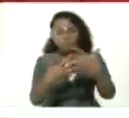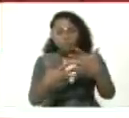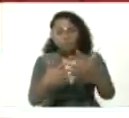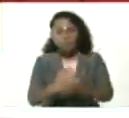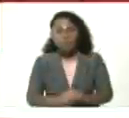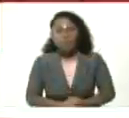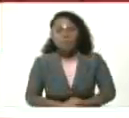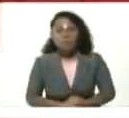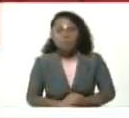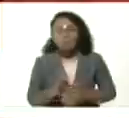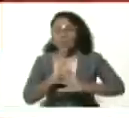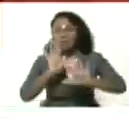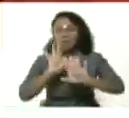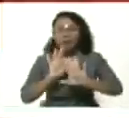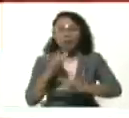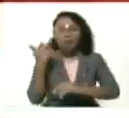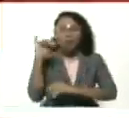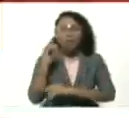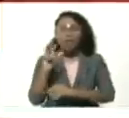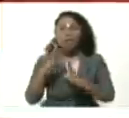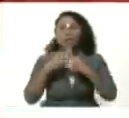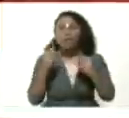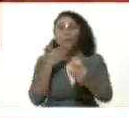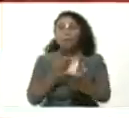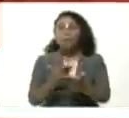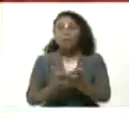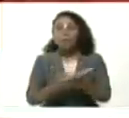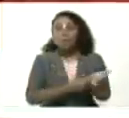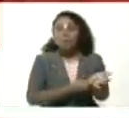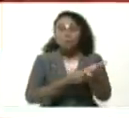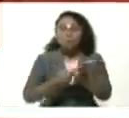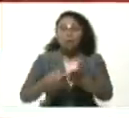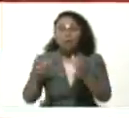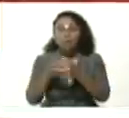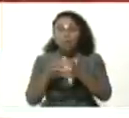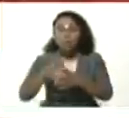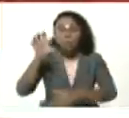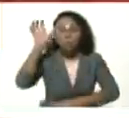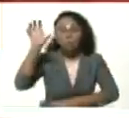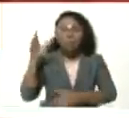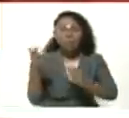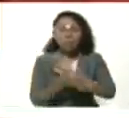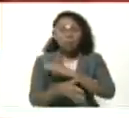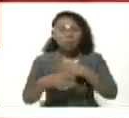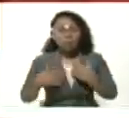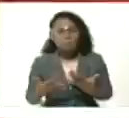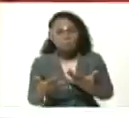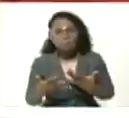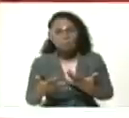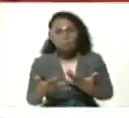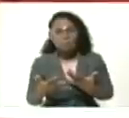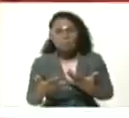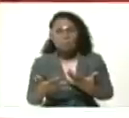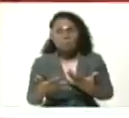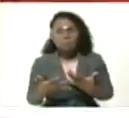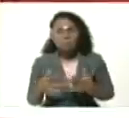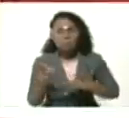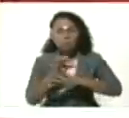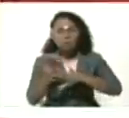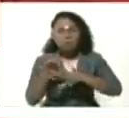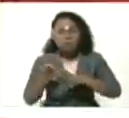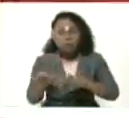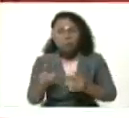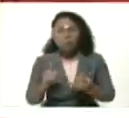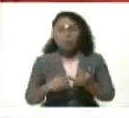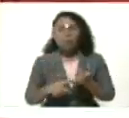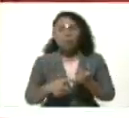de detalles. Ya tenemos también todas las propuestas presentadas por el Gran Polo Patriótico para los municipios,